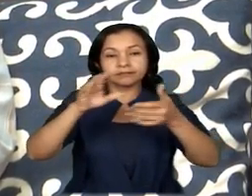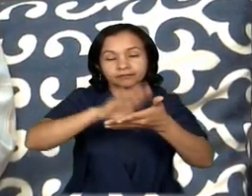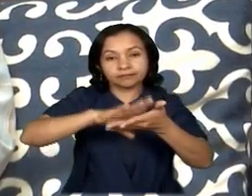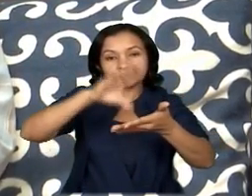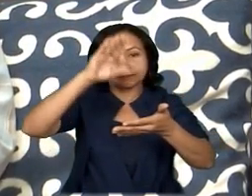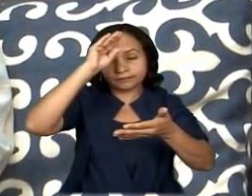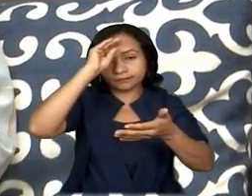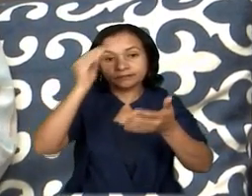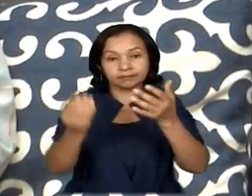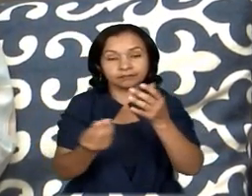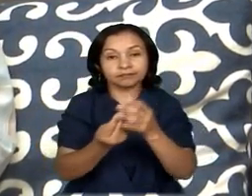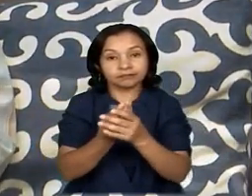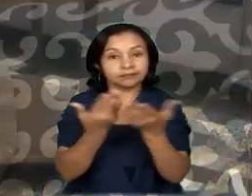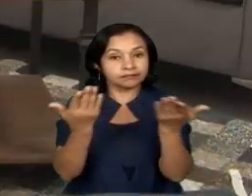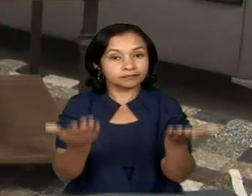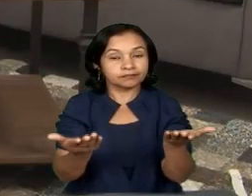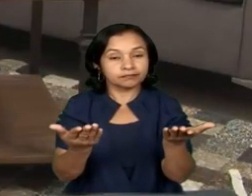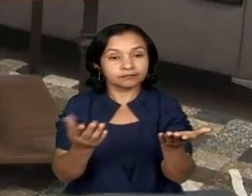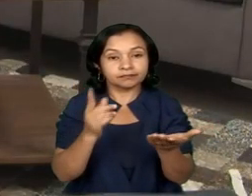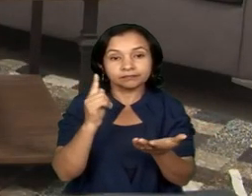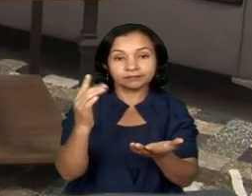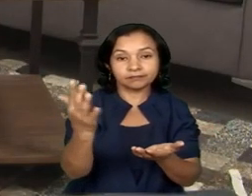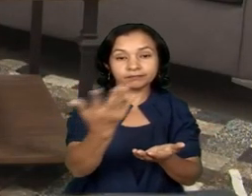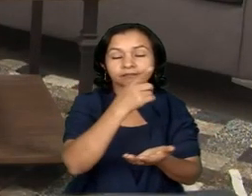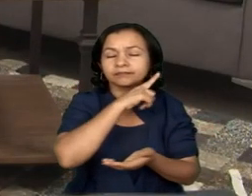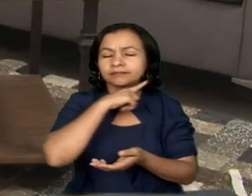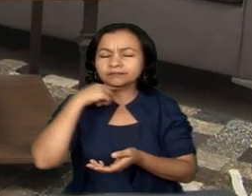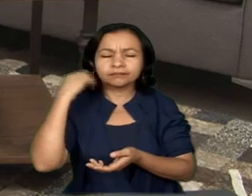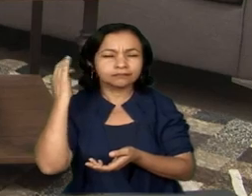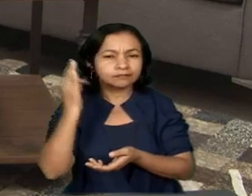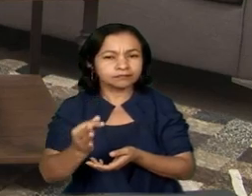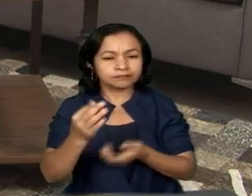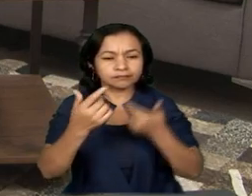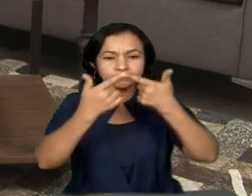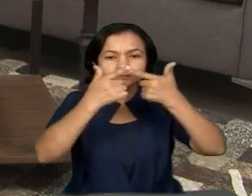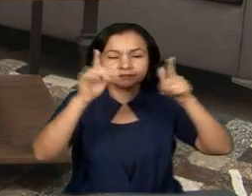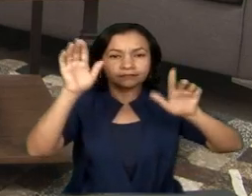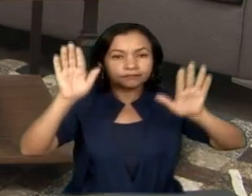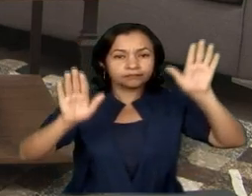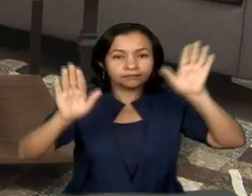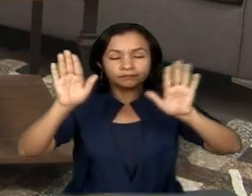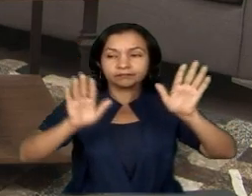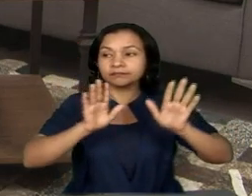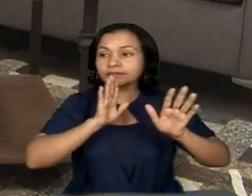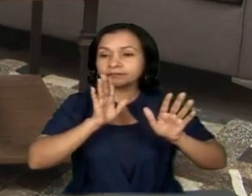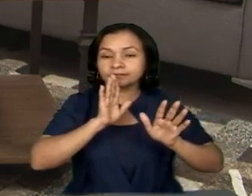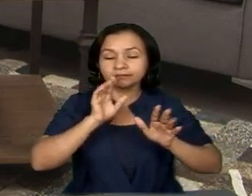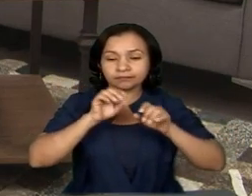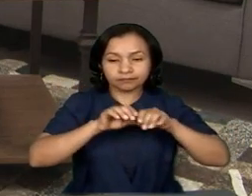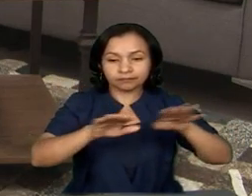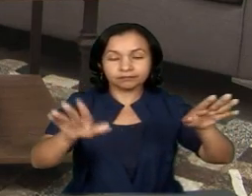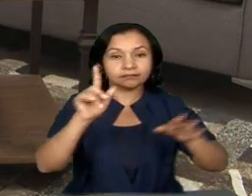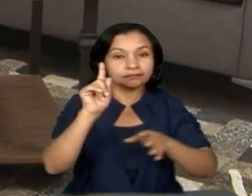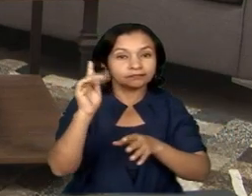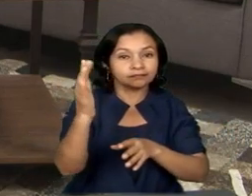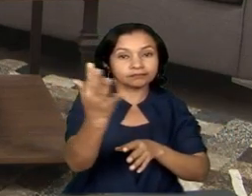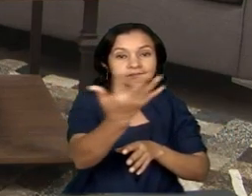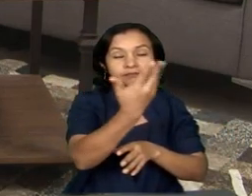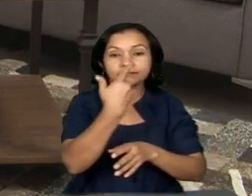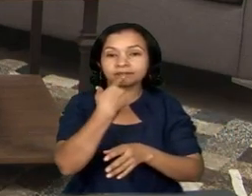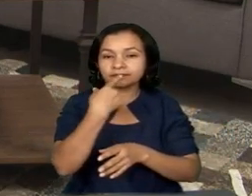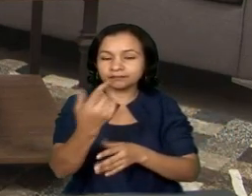aprendizaje inclusivo. Claro, nosotros estamos convencidos que cuando hablamos de democratización para todos. Pareciera